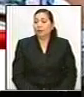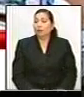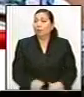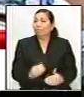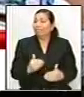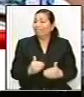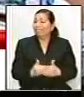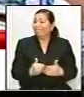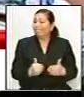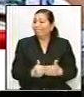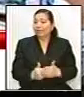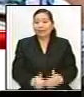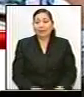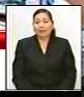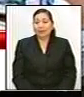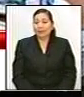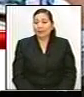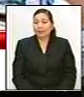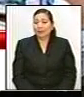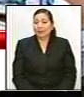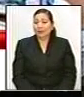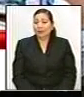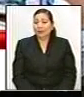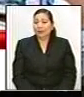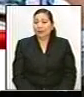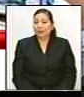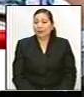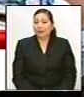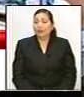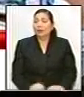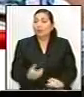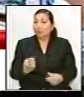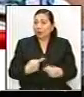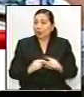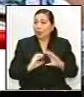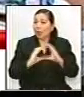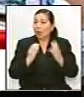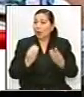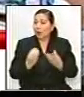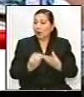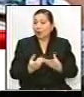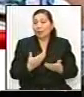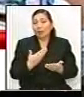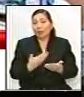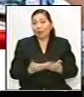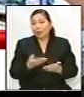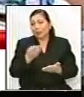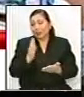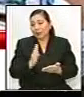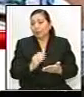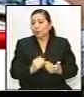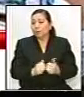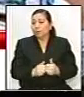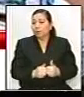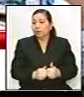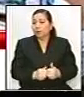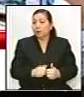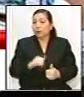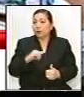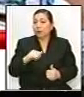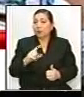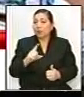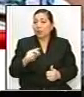piedras en el camino. Tuve que correr a Congreso, gracias a Dios. Yo en el escano, el